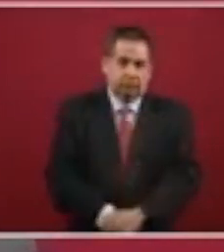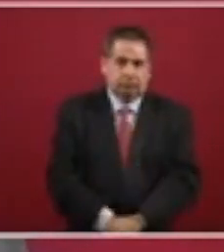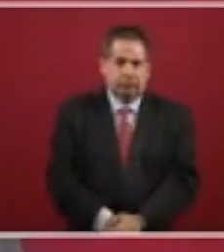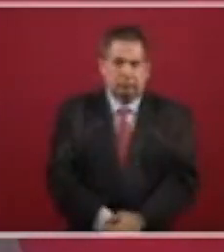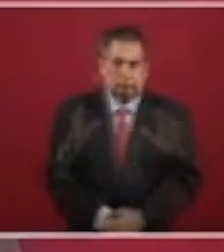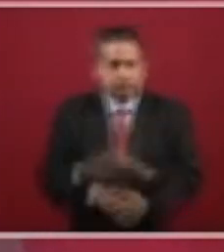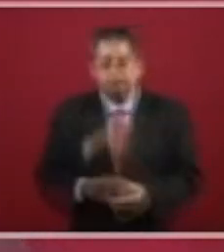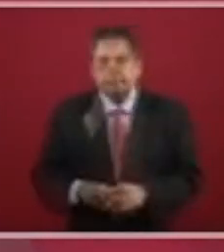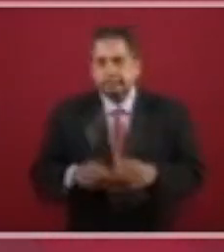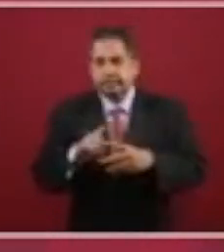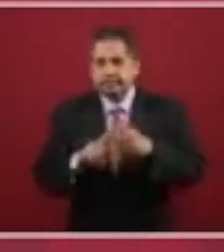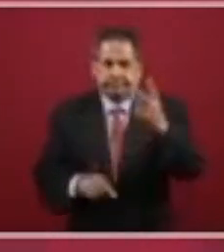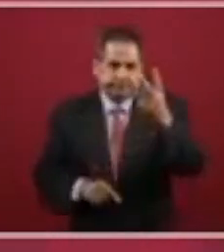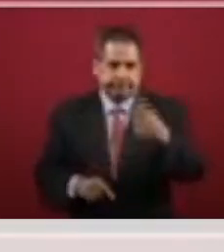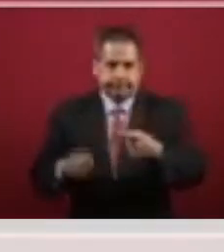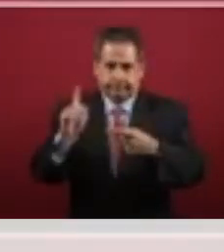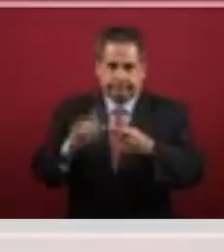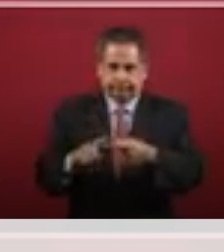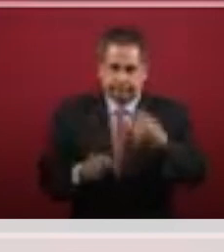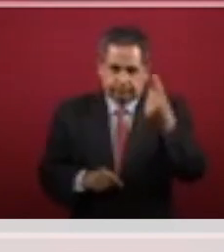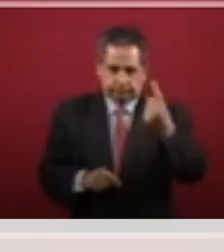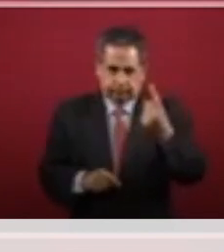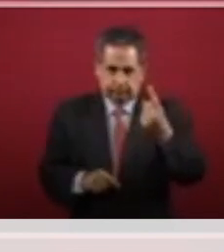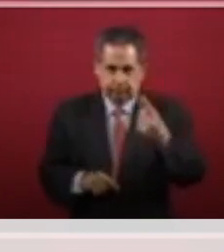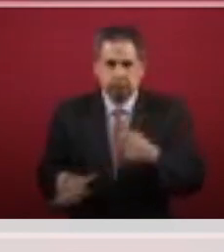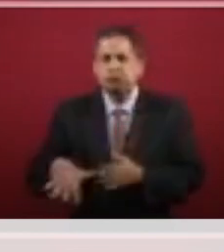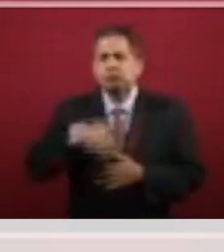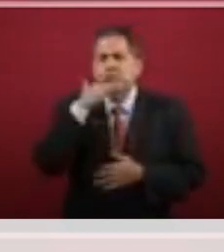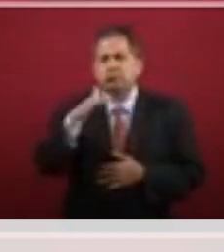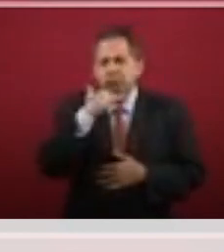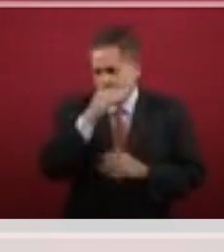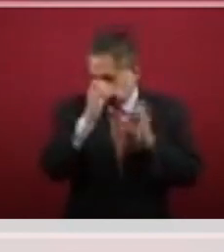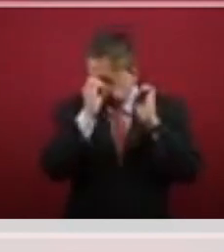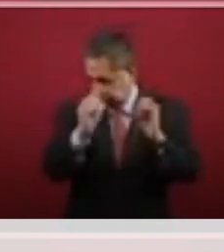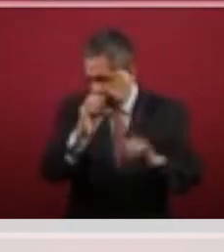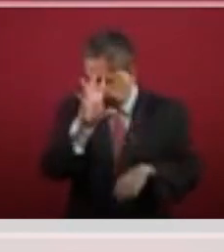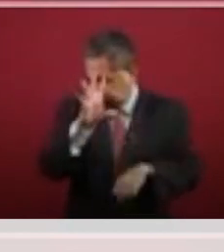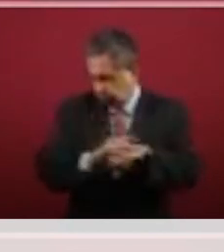No es posible. Cero corrupción.